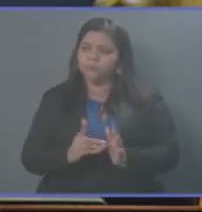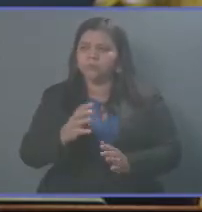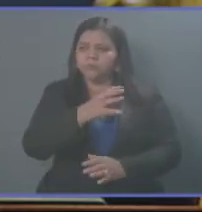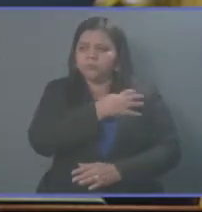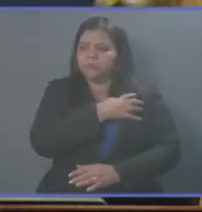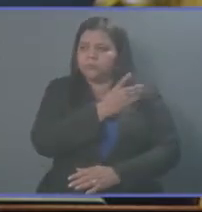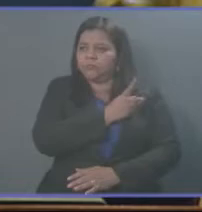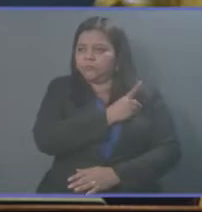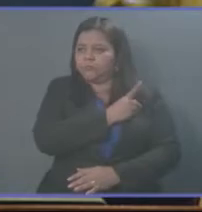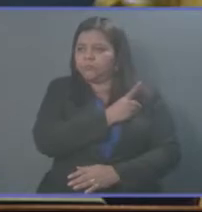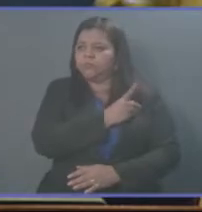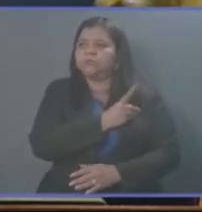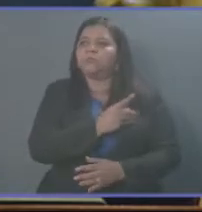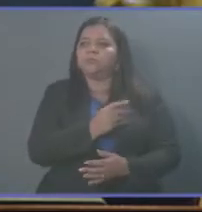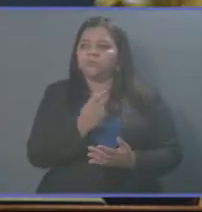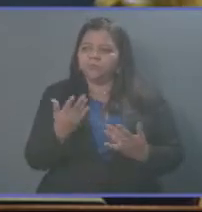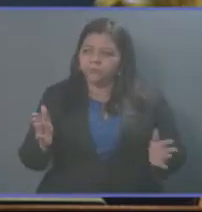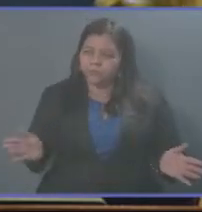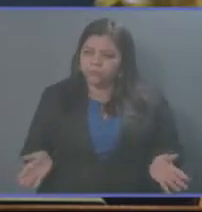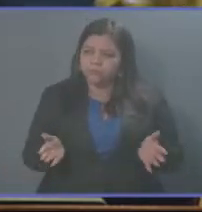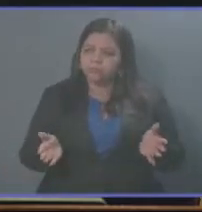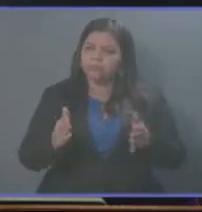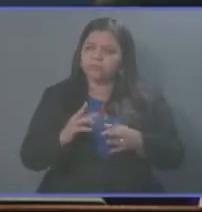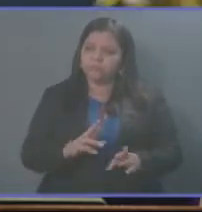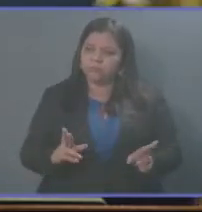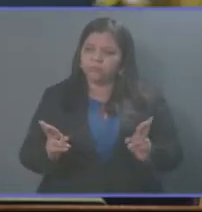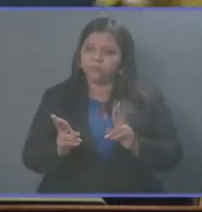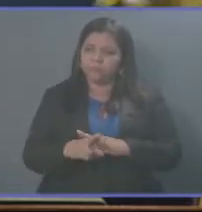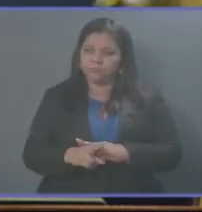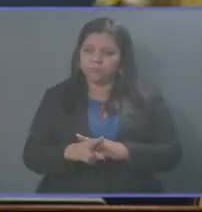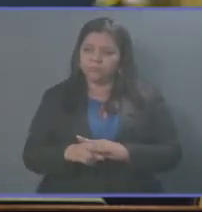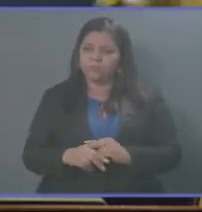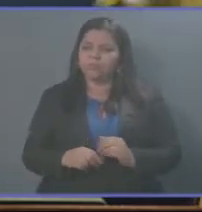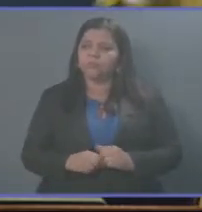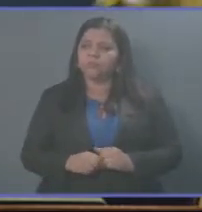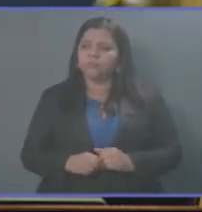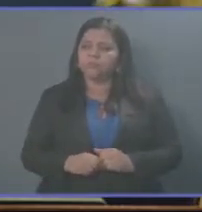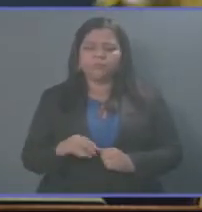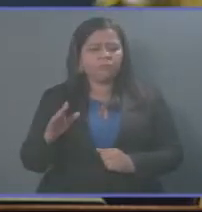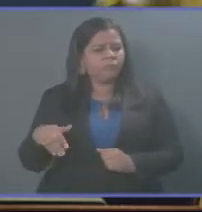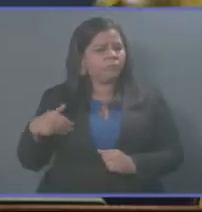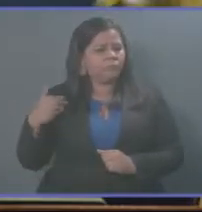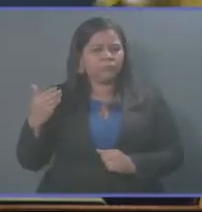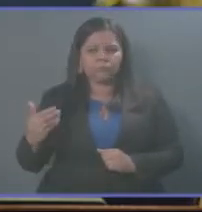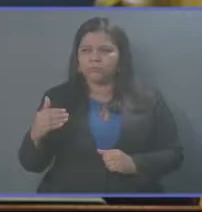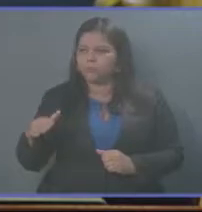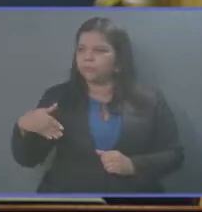Reyes, que es el gran impulsor de esta reforma. Por